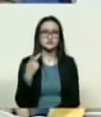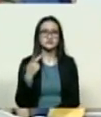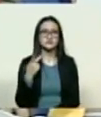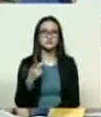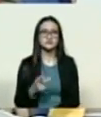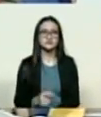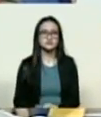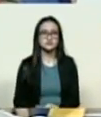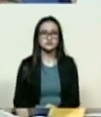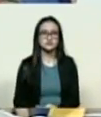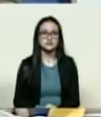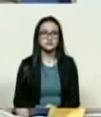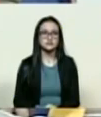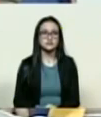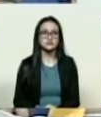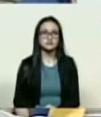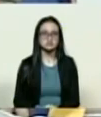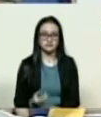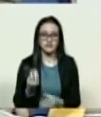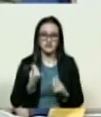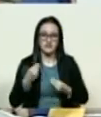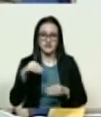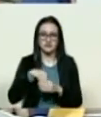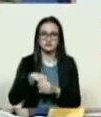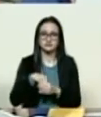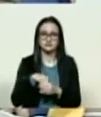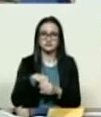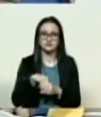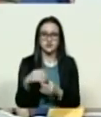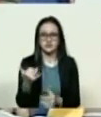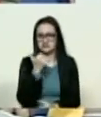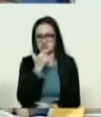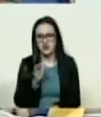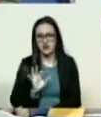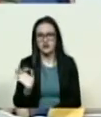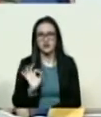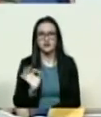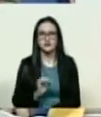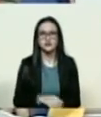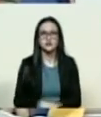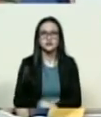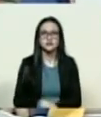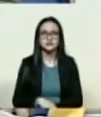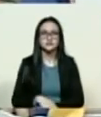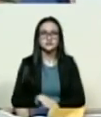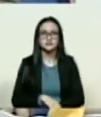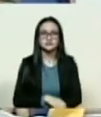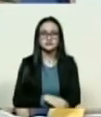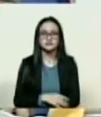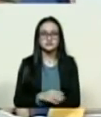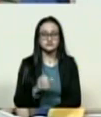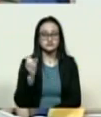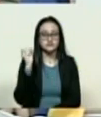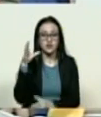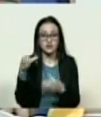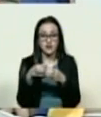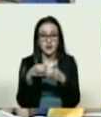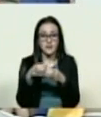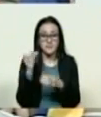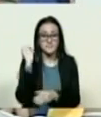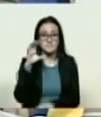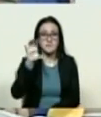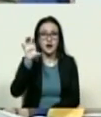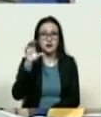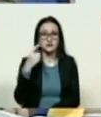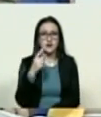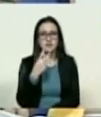políticos que hacen vida en el país, y eso para nada nos ha afectado. Y además existe el Congreso de la Patria, que están